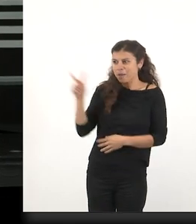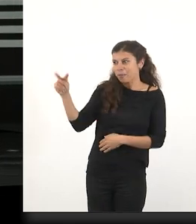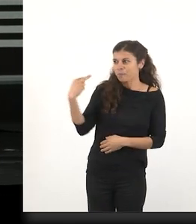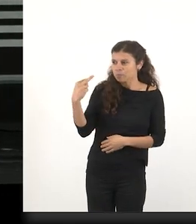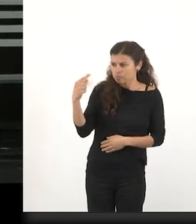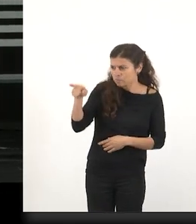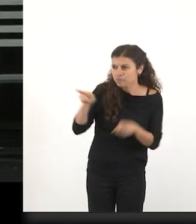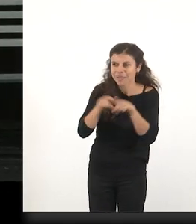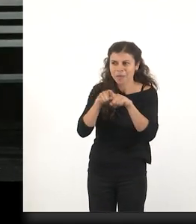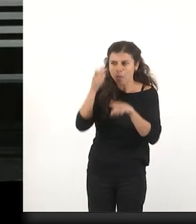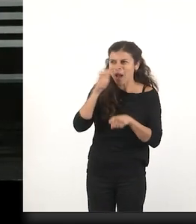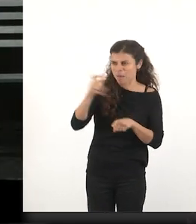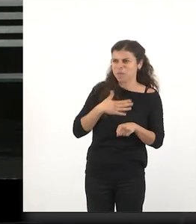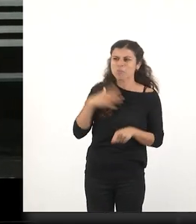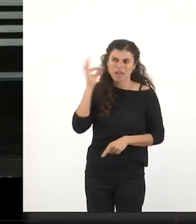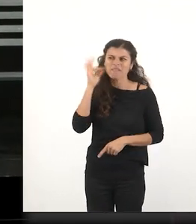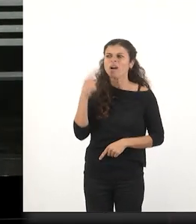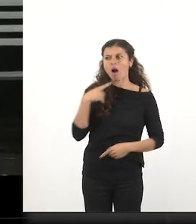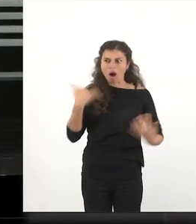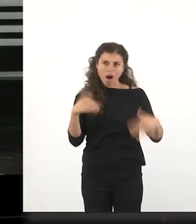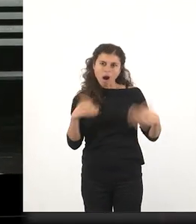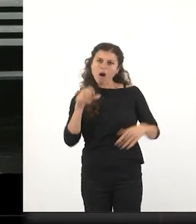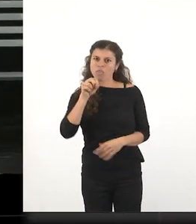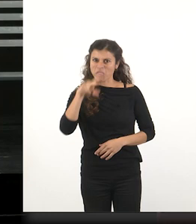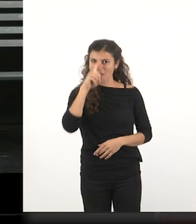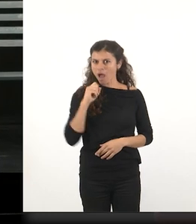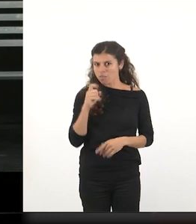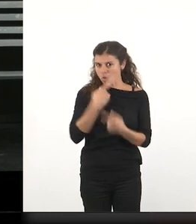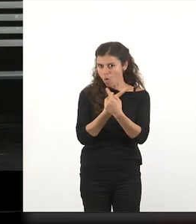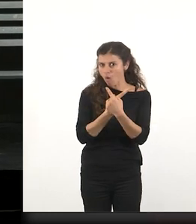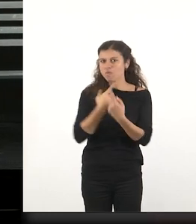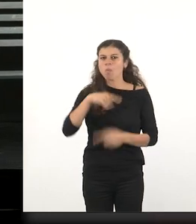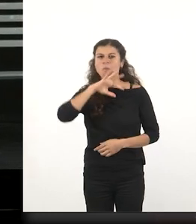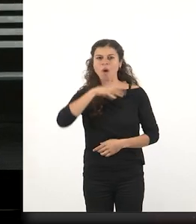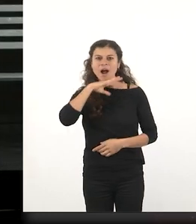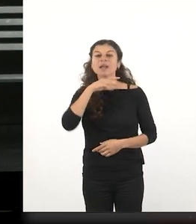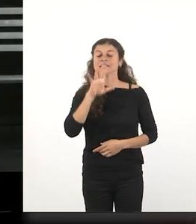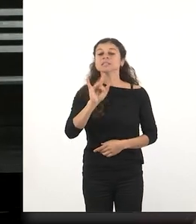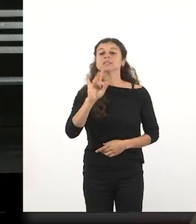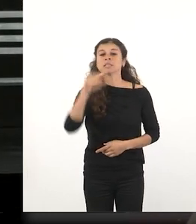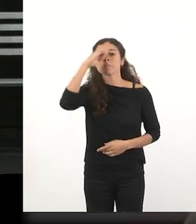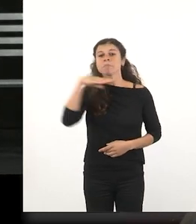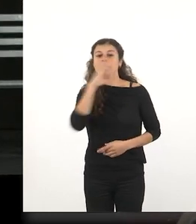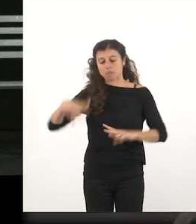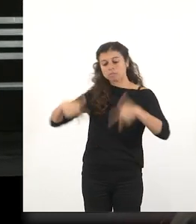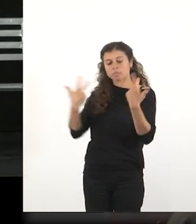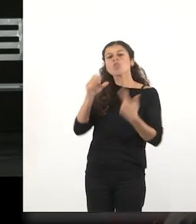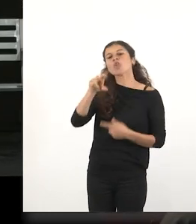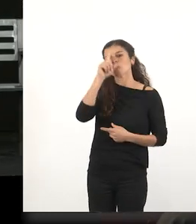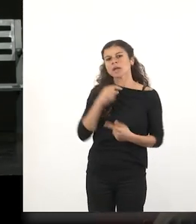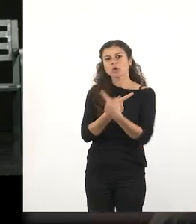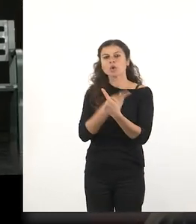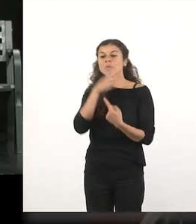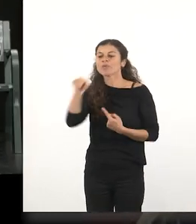de mi pueblo, ¿eh? Joder, nena, con 12 años con novio, qué guarra. Mis padres me dejaron tener novio con 12 años porque ellos se enamoraron con 14. Pero